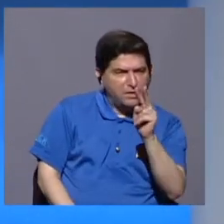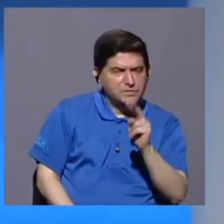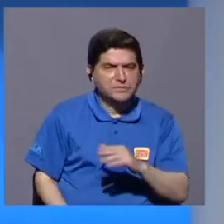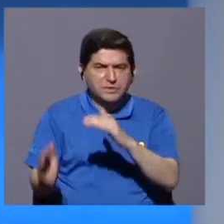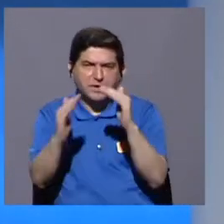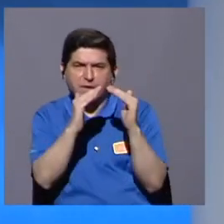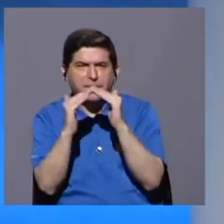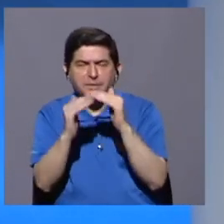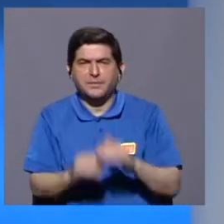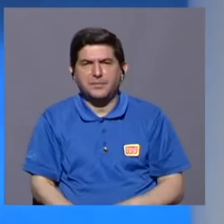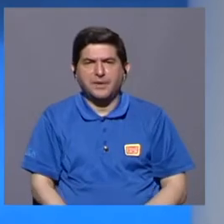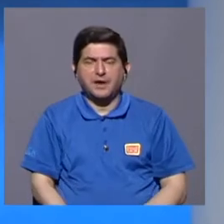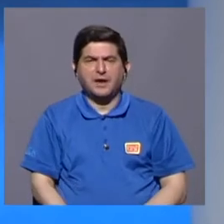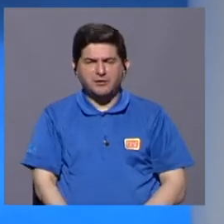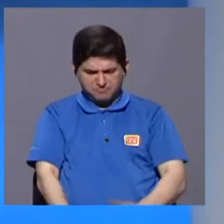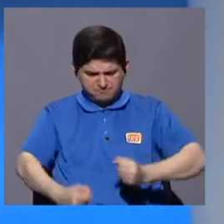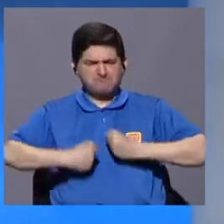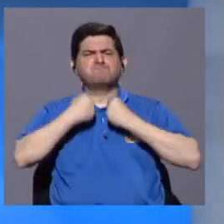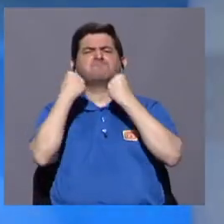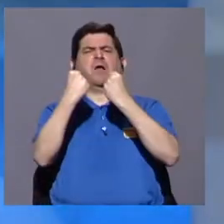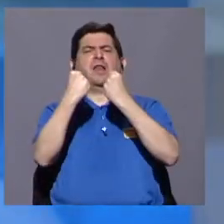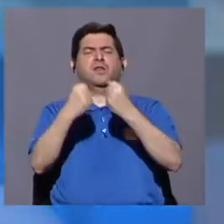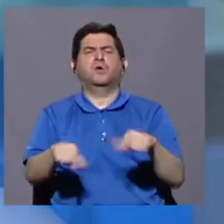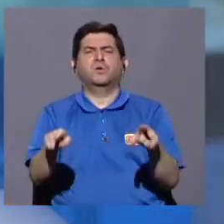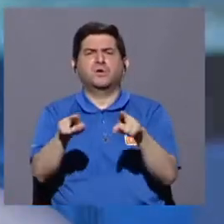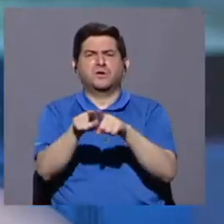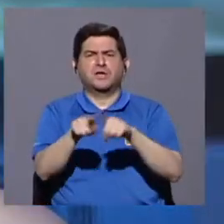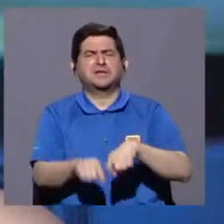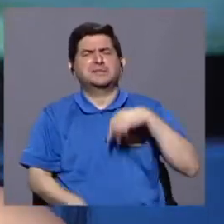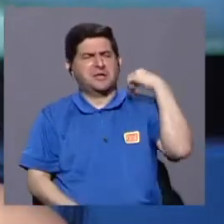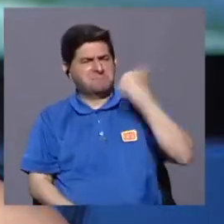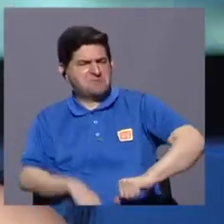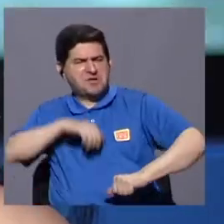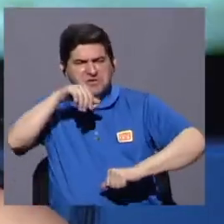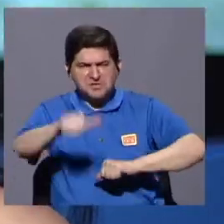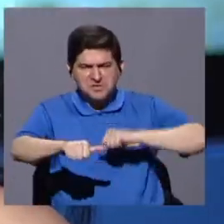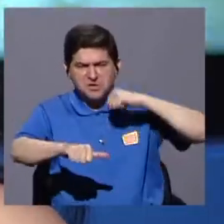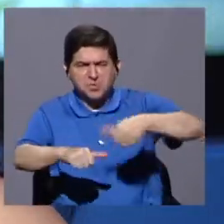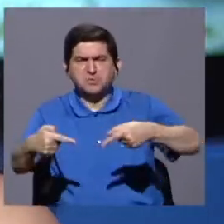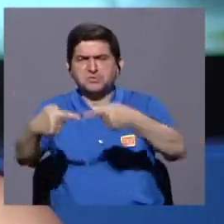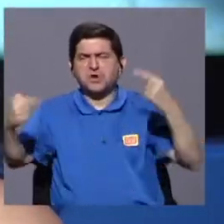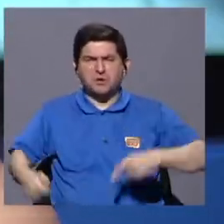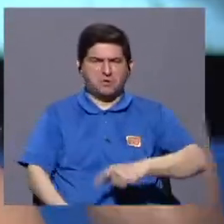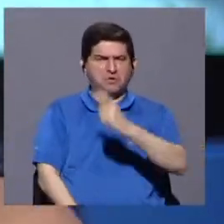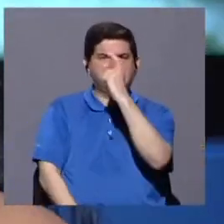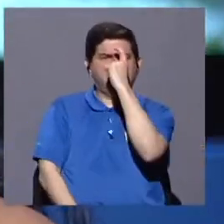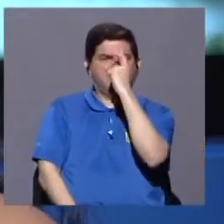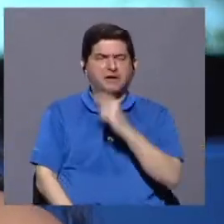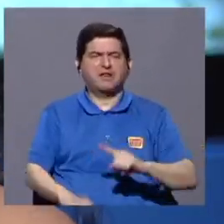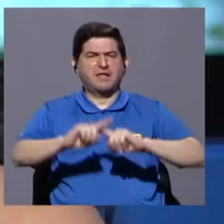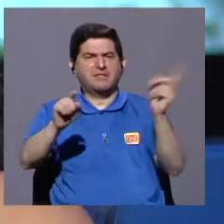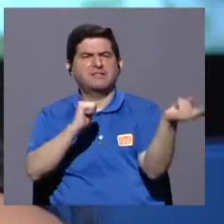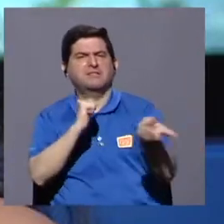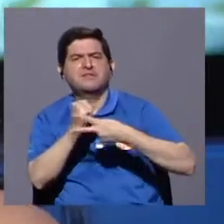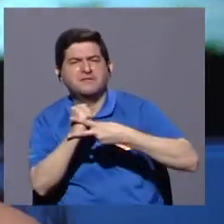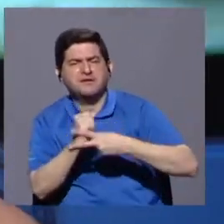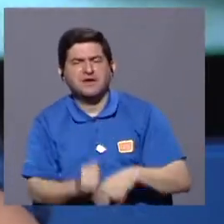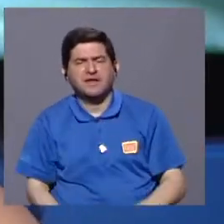comunidad, agarró coraje y comenzó a combatir con el águila una y otra vez,